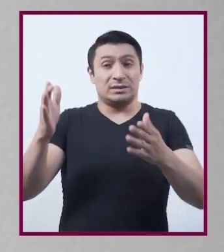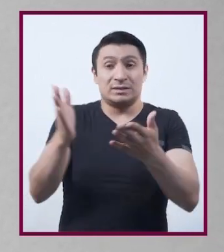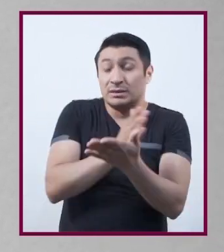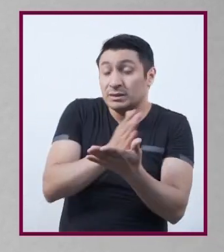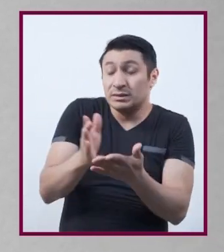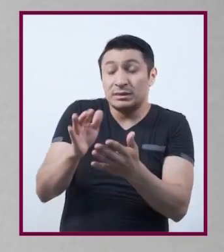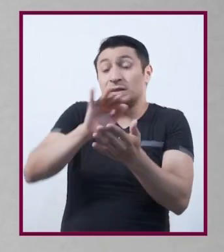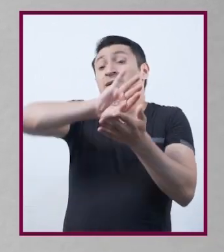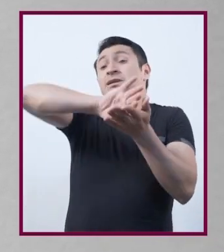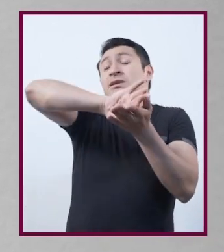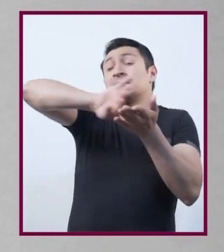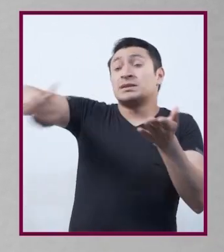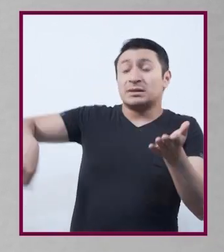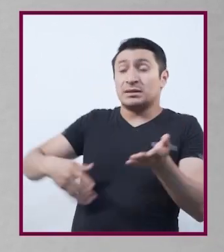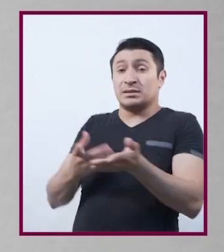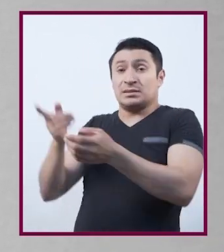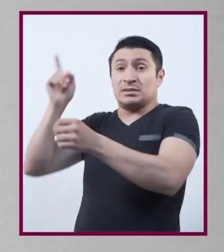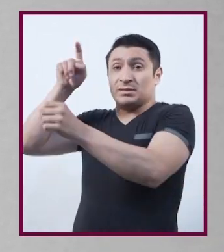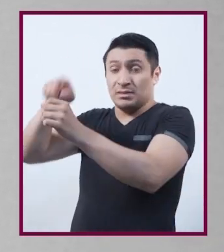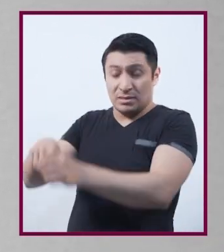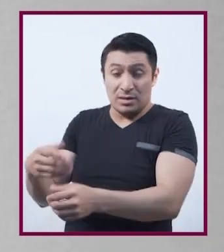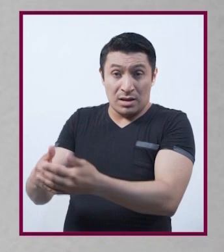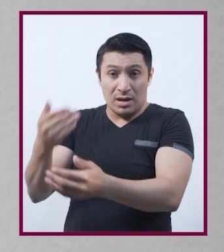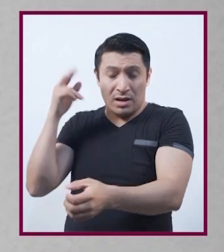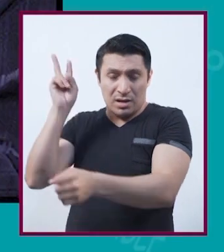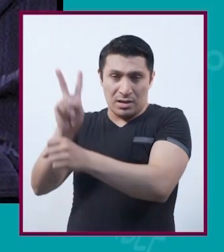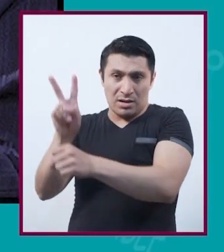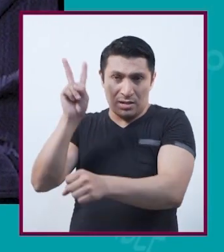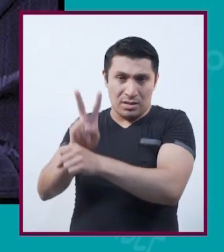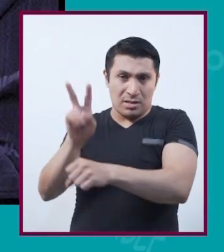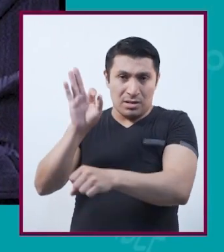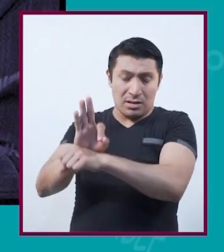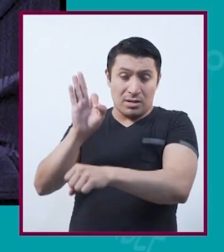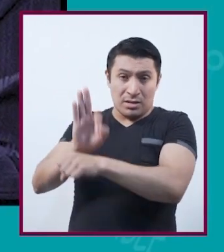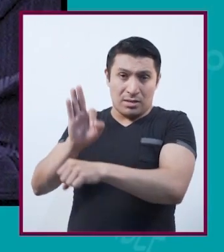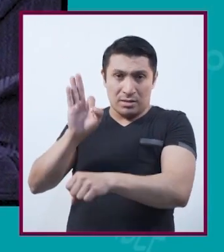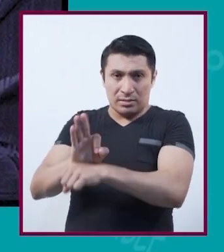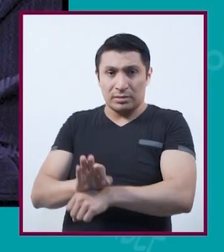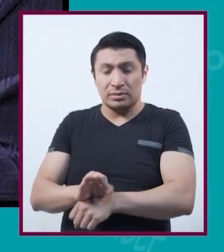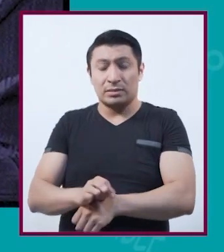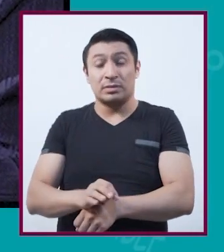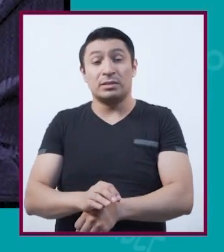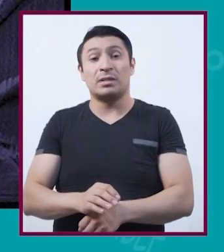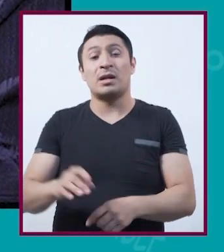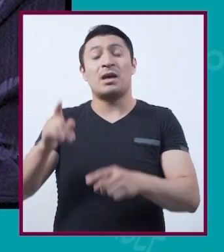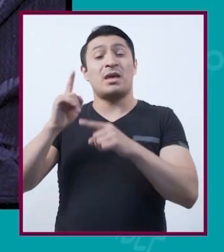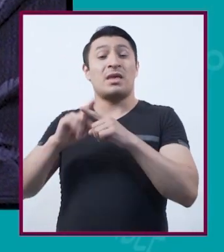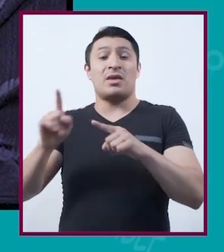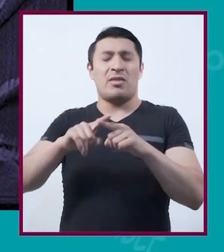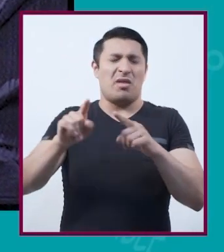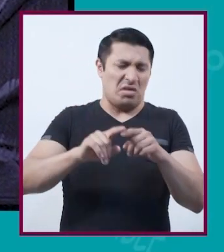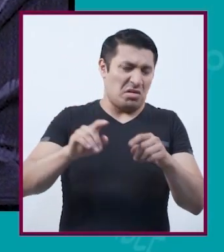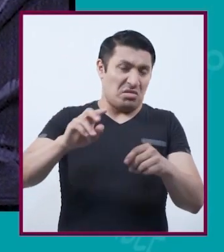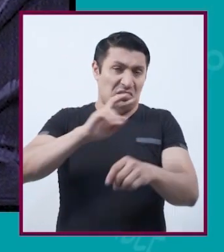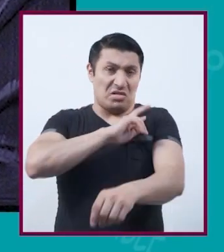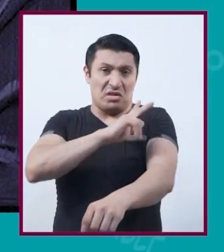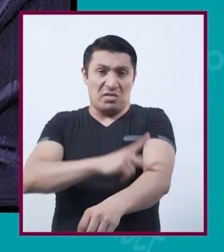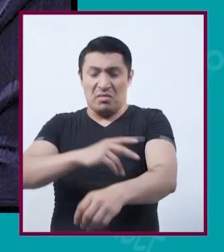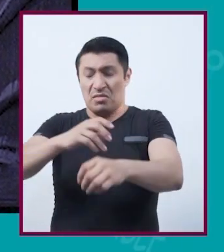de 1821 pudieron entrar hombres, empresas, mercancías,